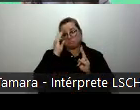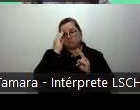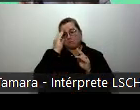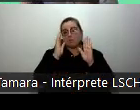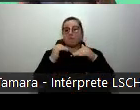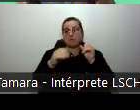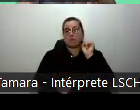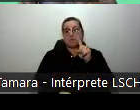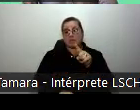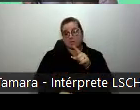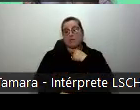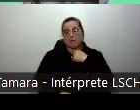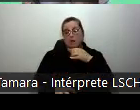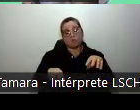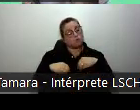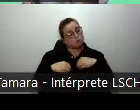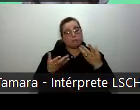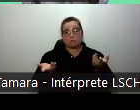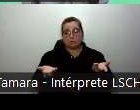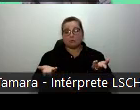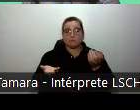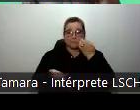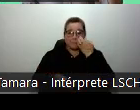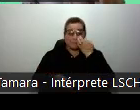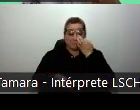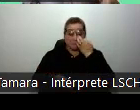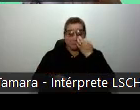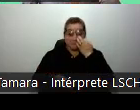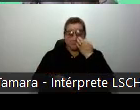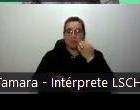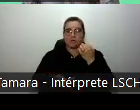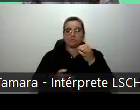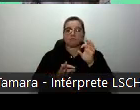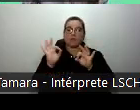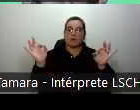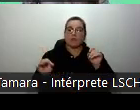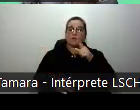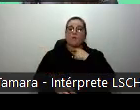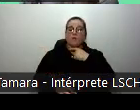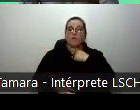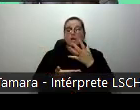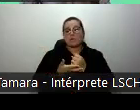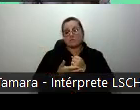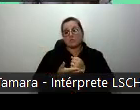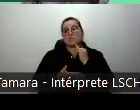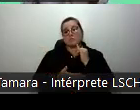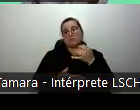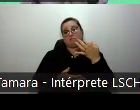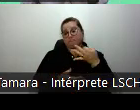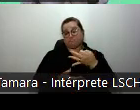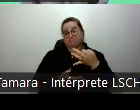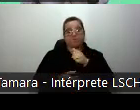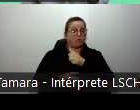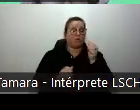saber inglés asumiendo cierto eh el nivel que tú tengas hoy en día y lo que quieras alcanzar es superrealista todas las personas pueden